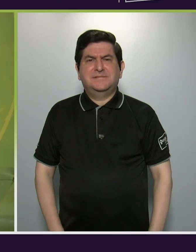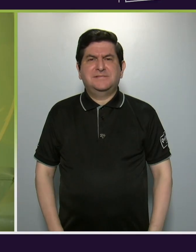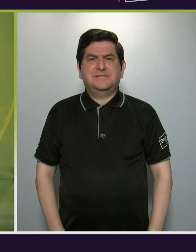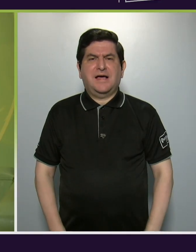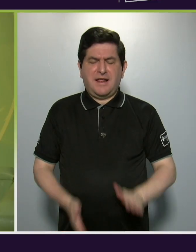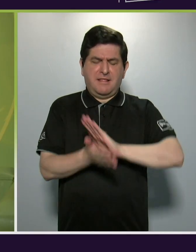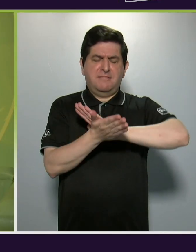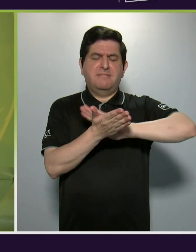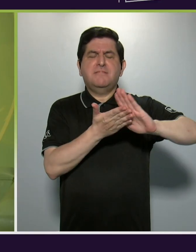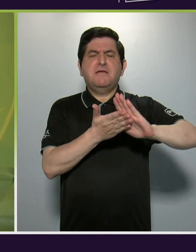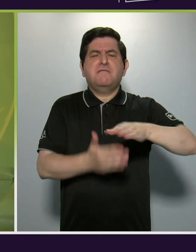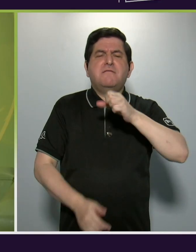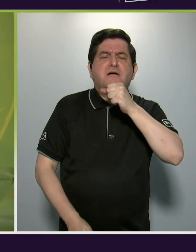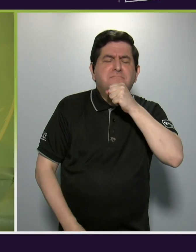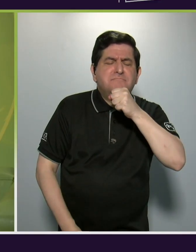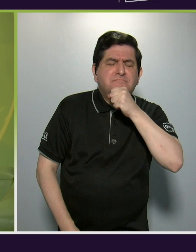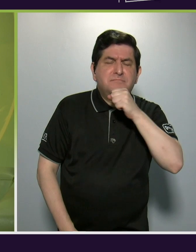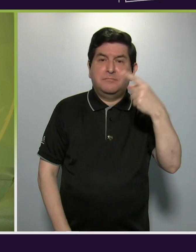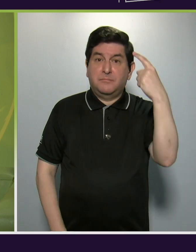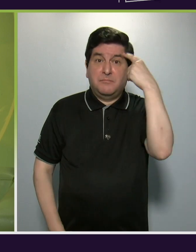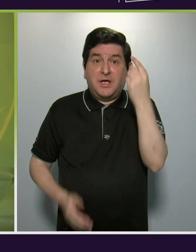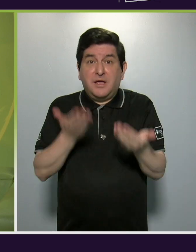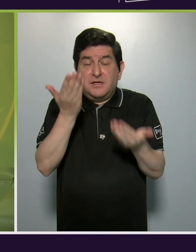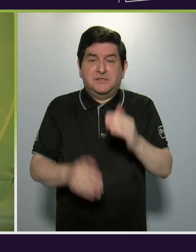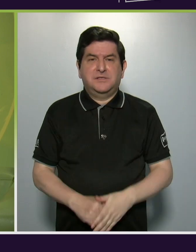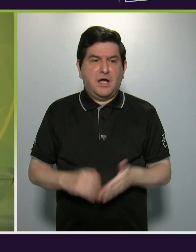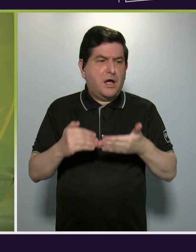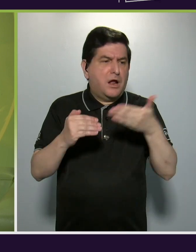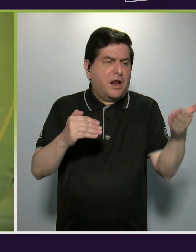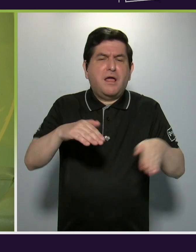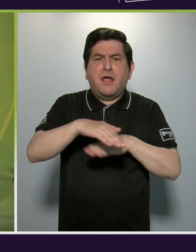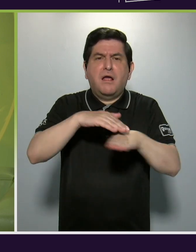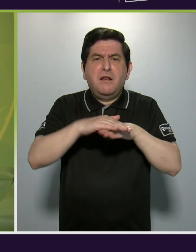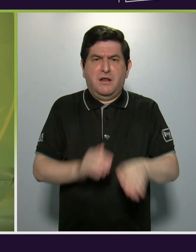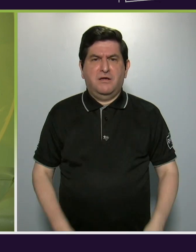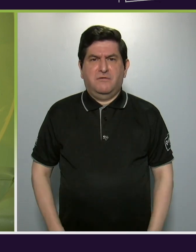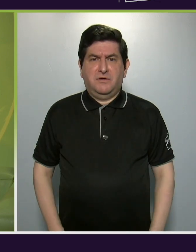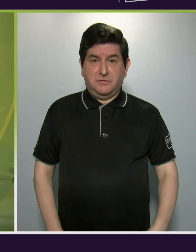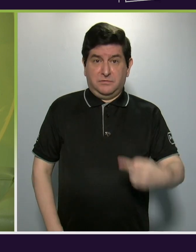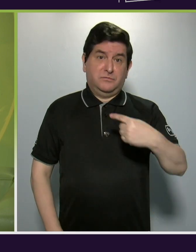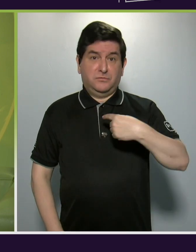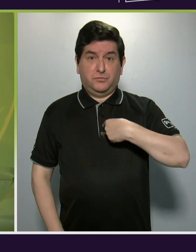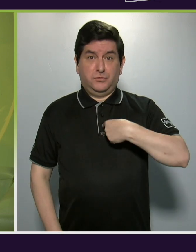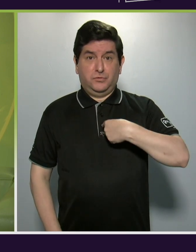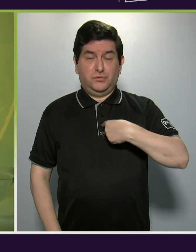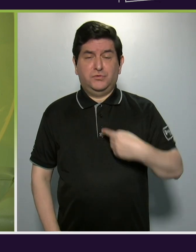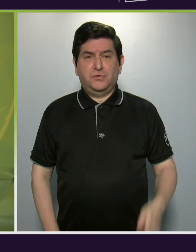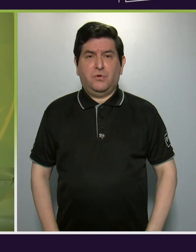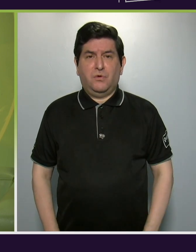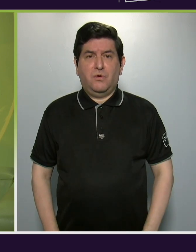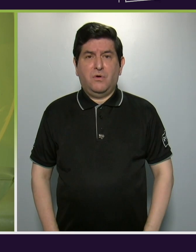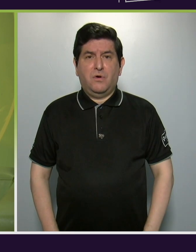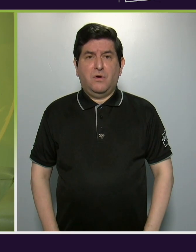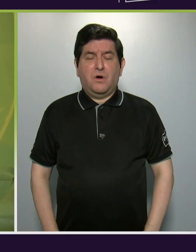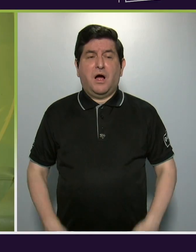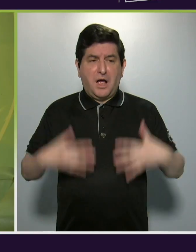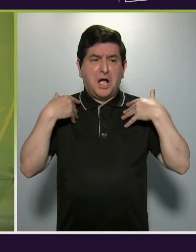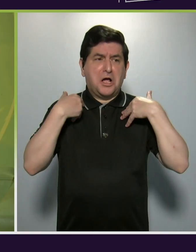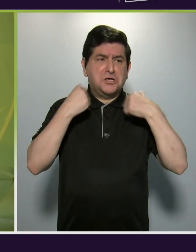vejez, usualmente se piensa en tener elementos muy básicos. Si yo estoy recibiendo atención en